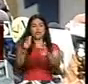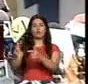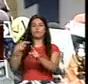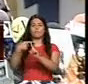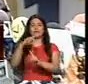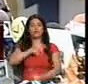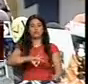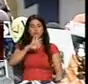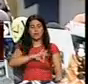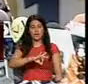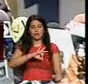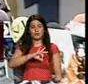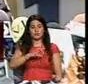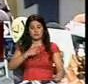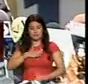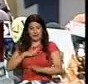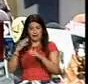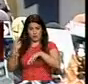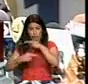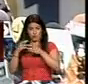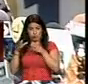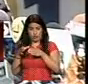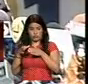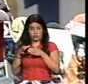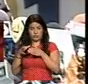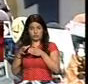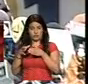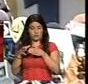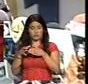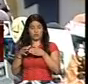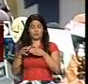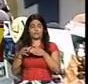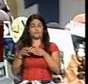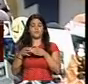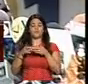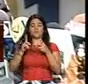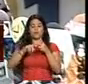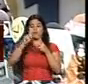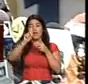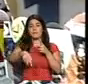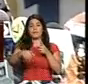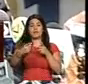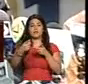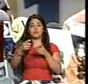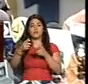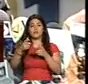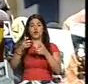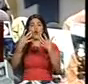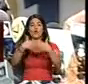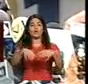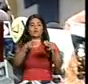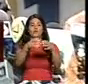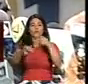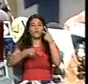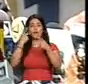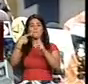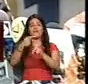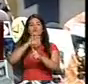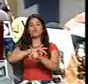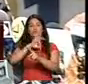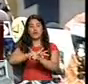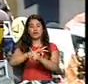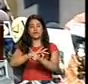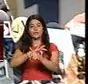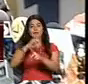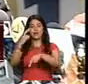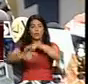sociales de la Revolución a nombre de las organizaciones políticas y sociales